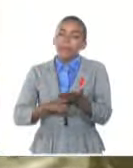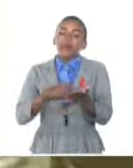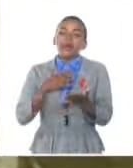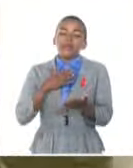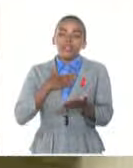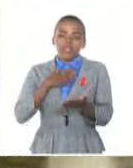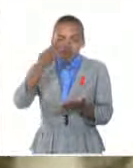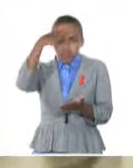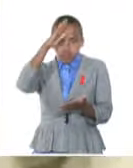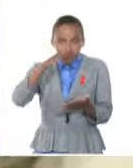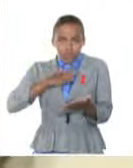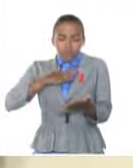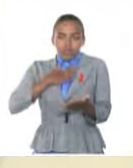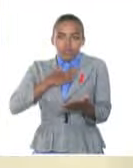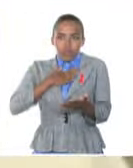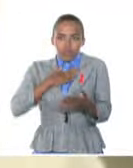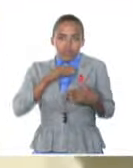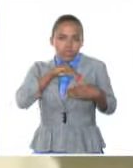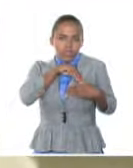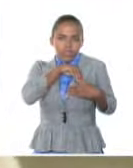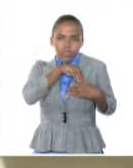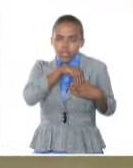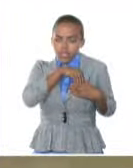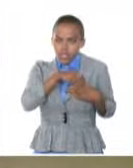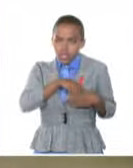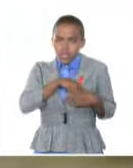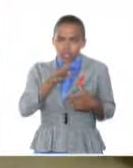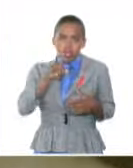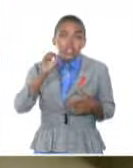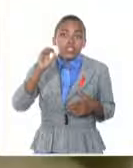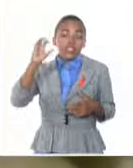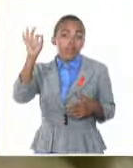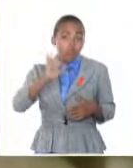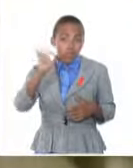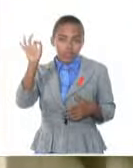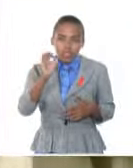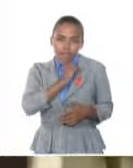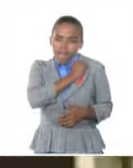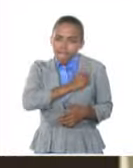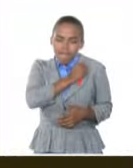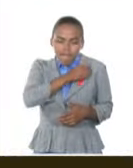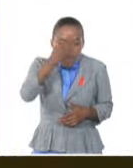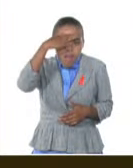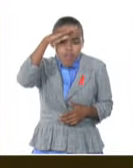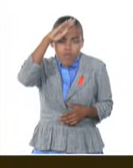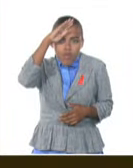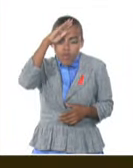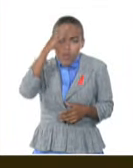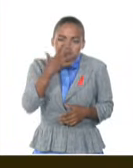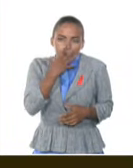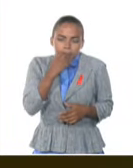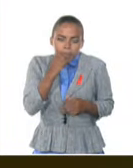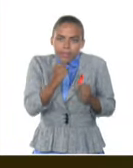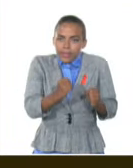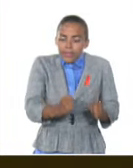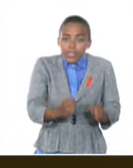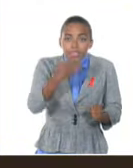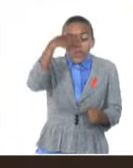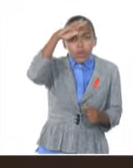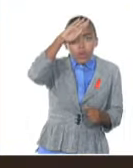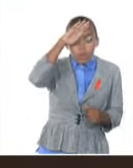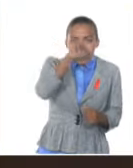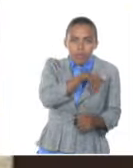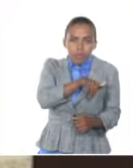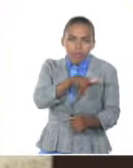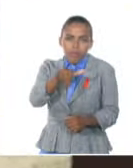cubano 100% porque amaba Cuba, le gustaba estar en Cuba. De hecho, viajar con él se convertía en una especie